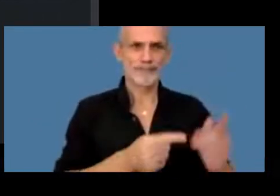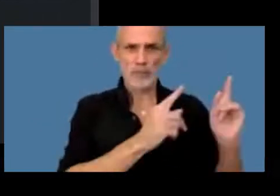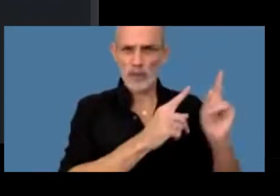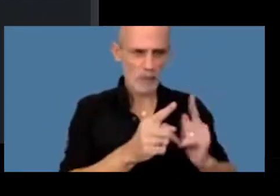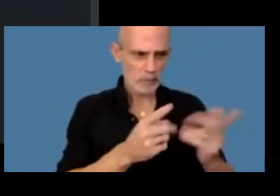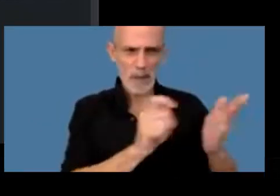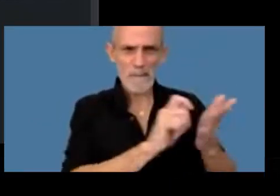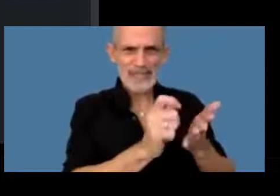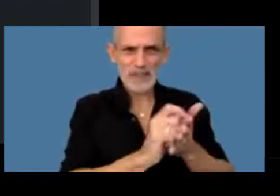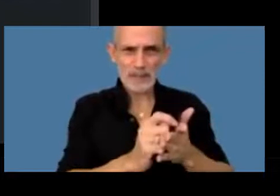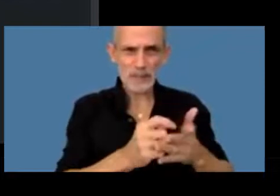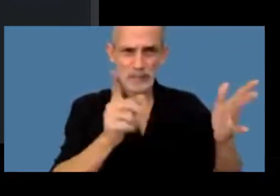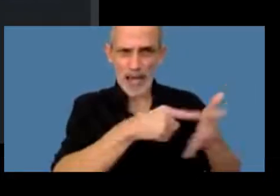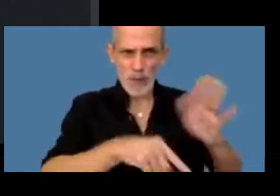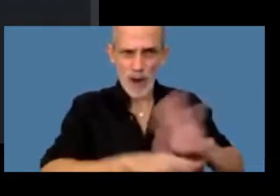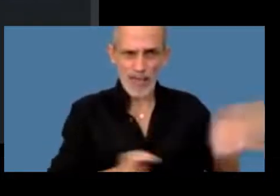año pasado.